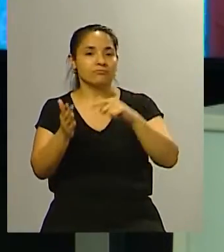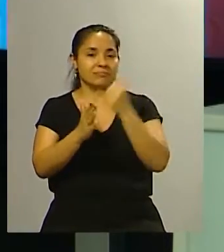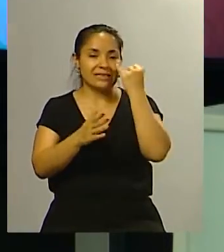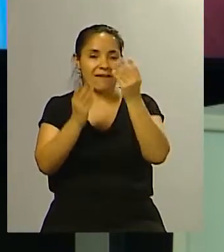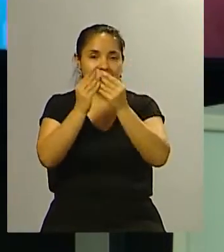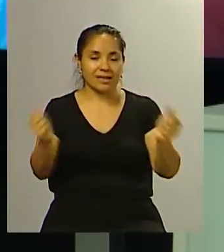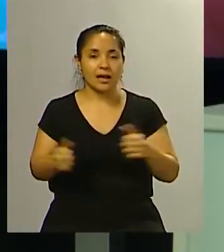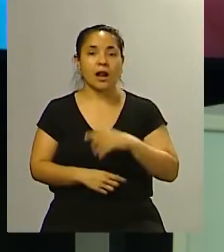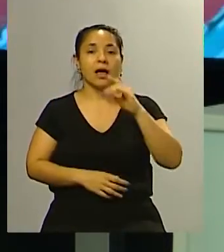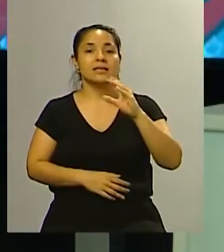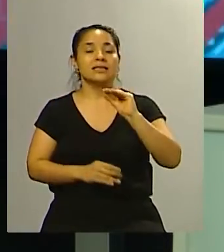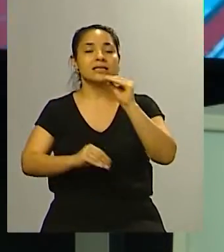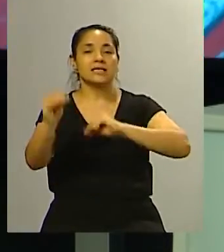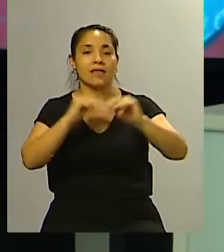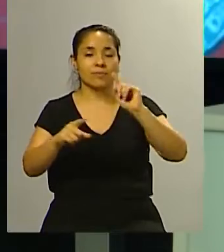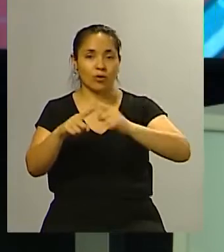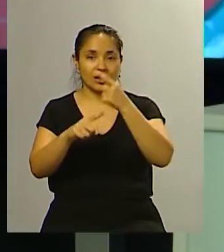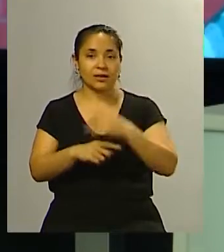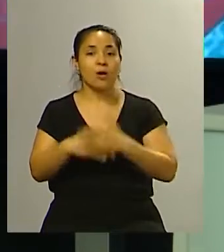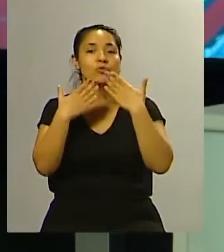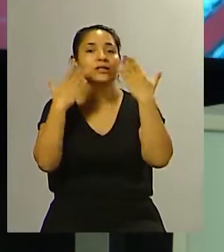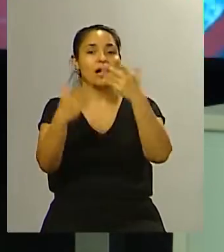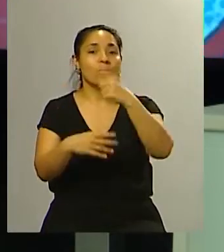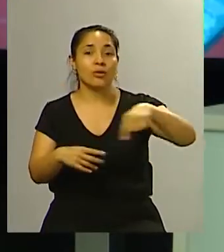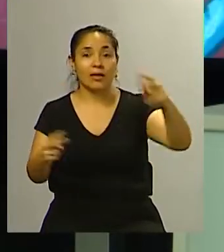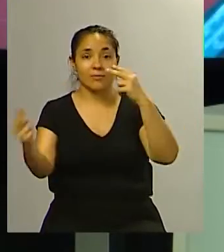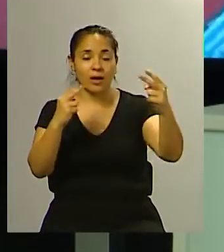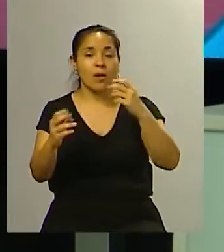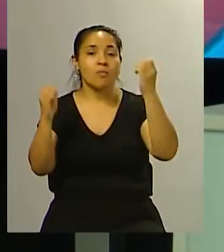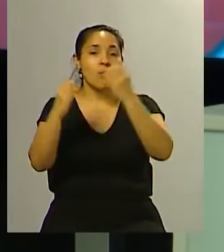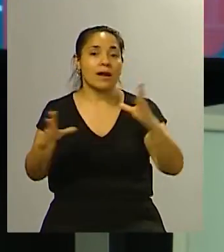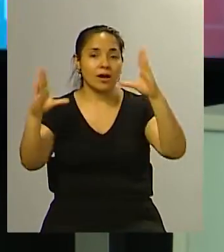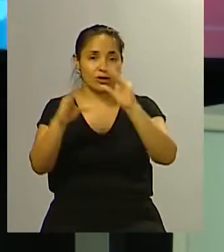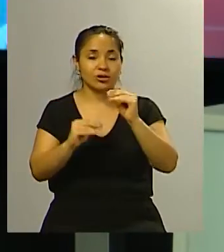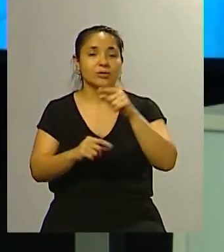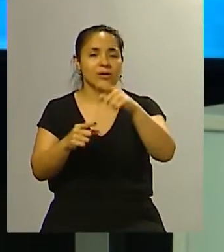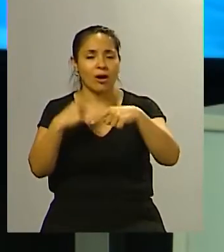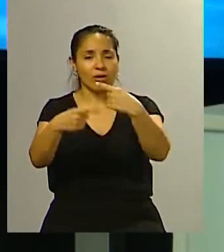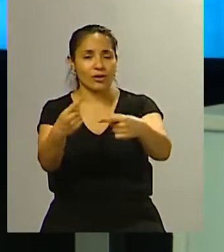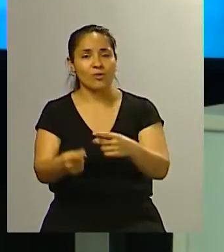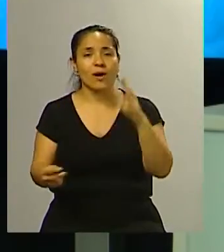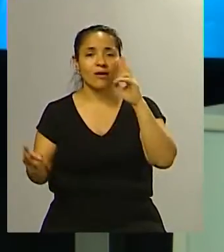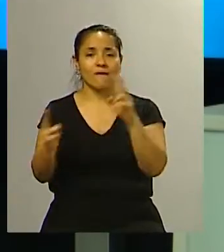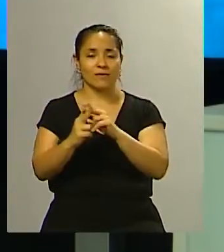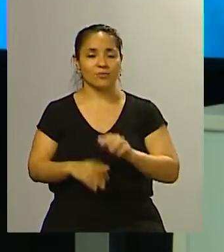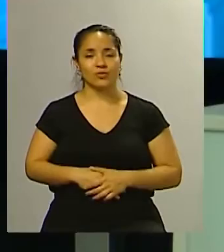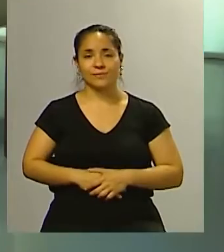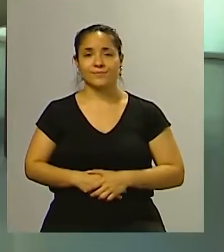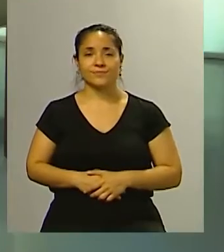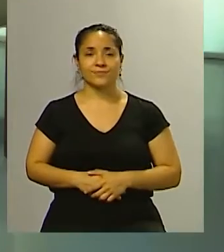gracias por haber estado ahí del otro lado de ustedes y les deseamos que tengan muy buenas noches. Sigan con la programación de Señal U y será hasta la próxima.